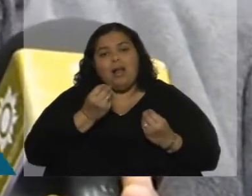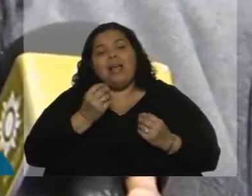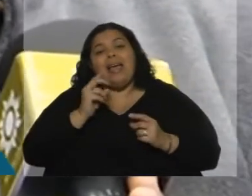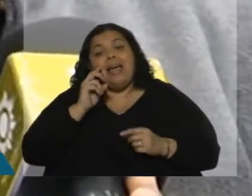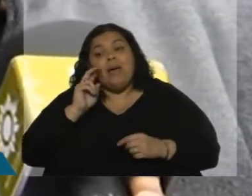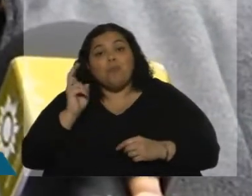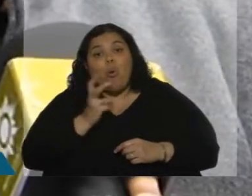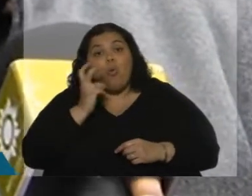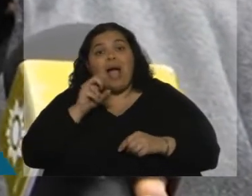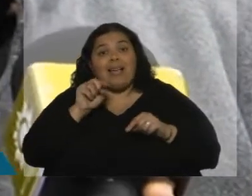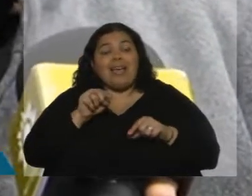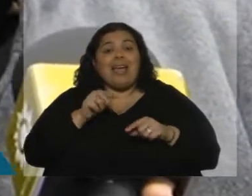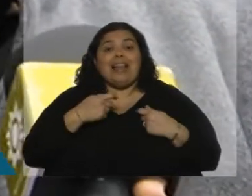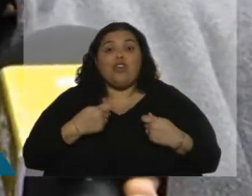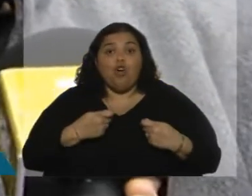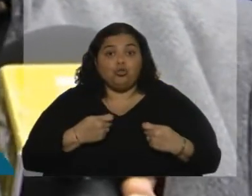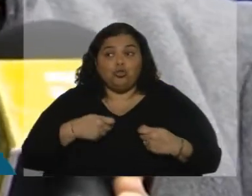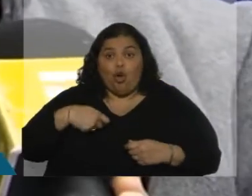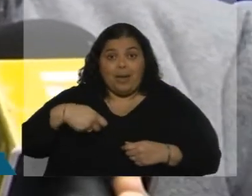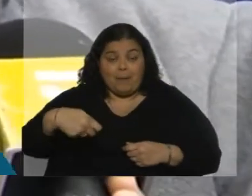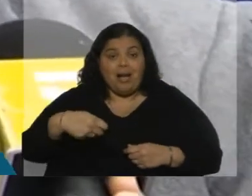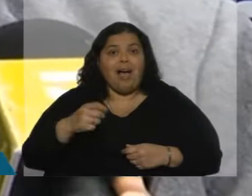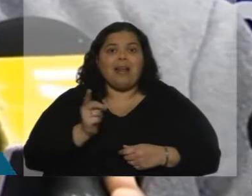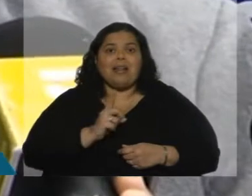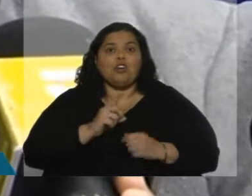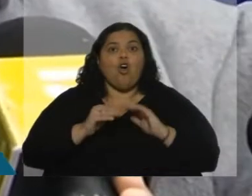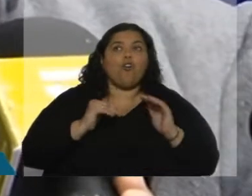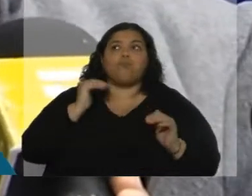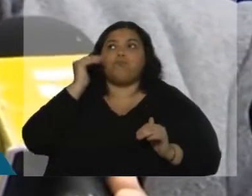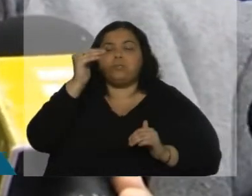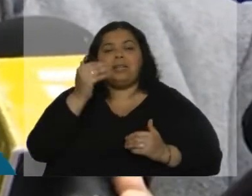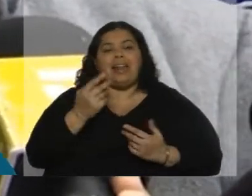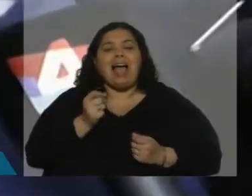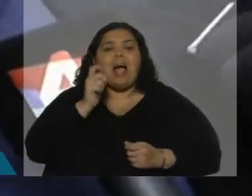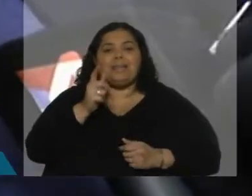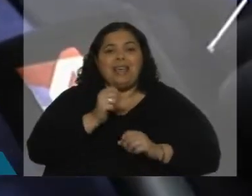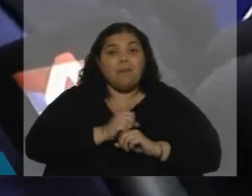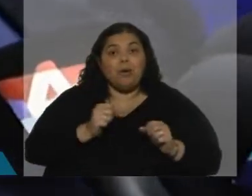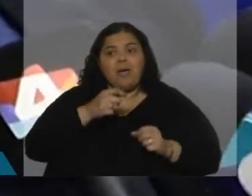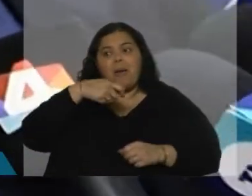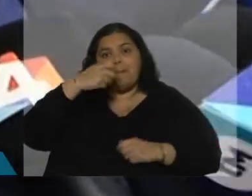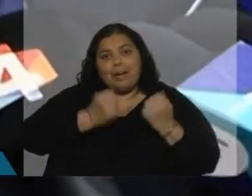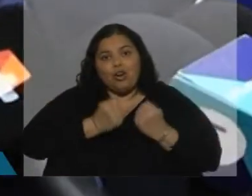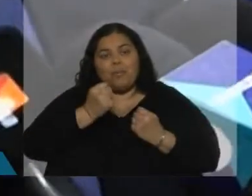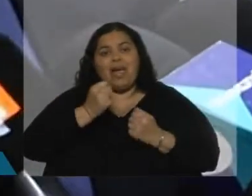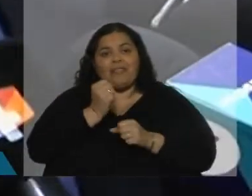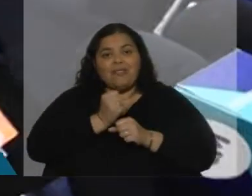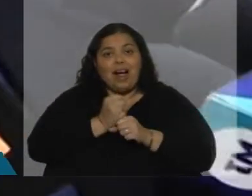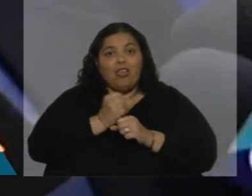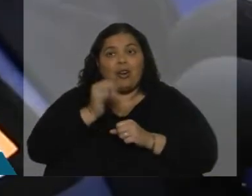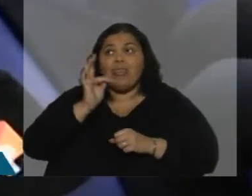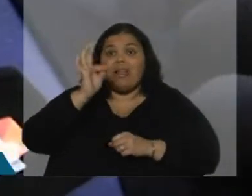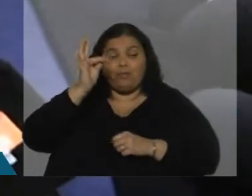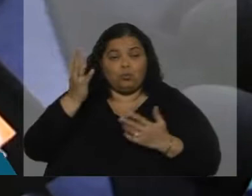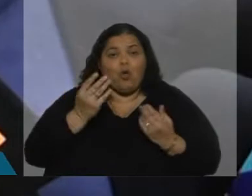costo no exceda la capacidad de la economía y de los trabajadores del futuro se cuestiona el hecho de que solamente se